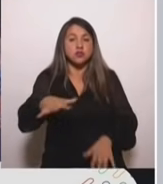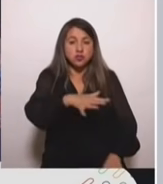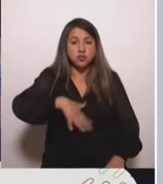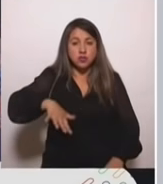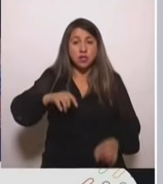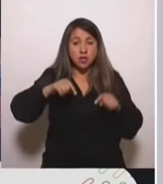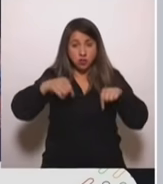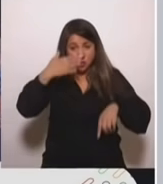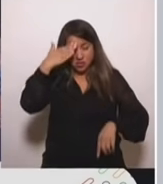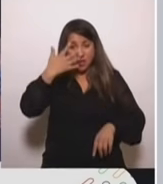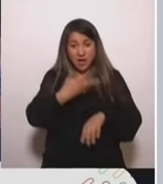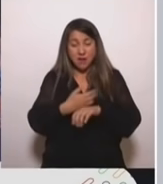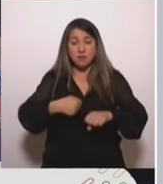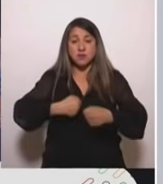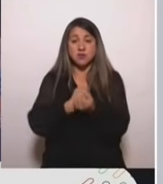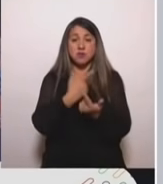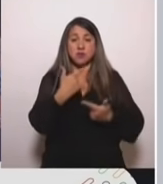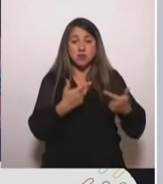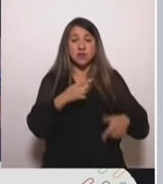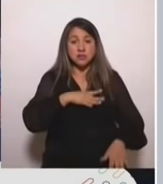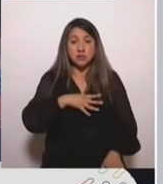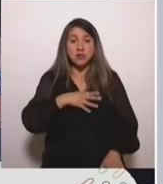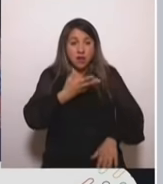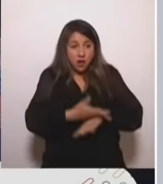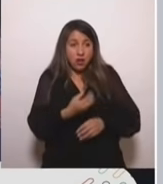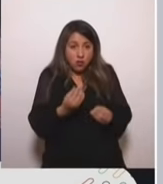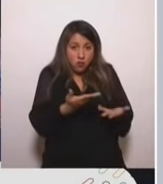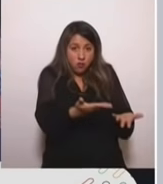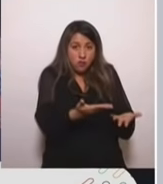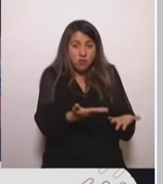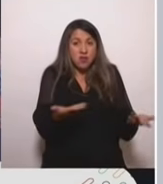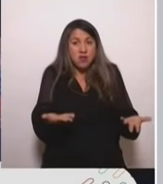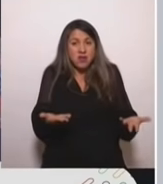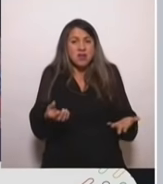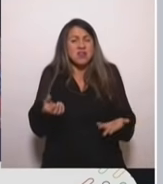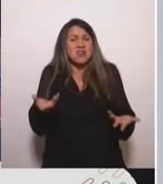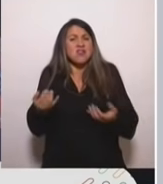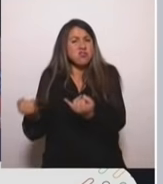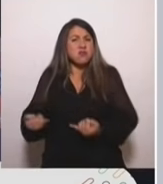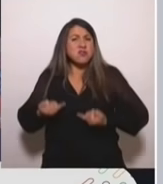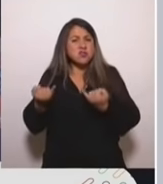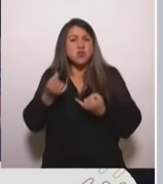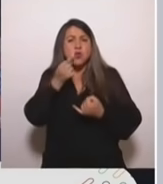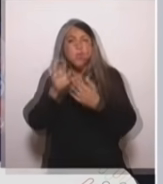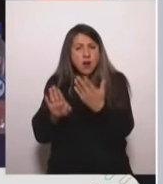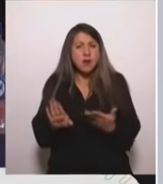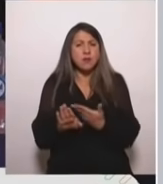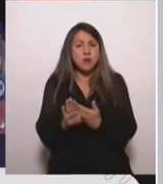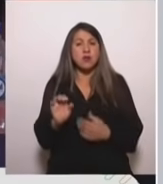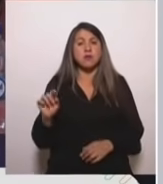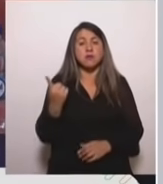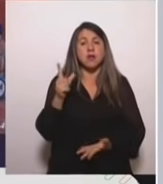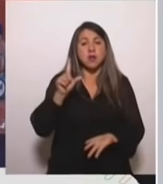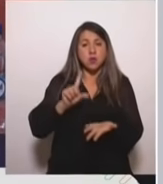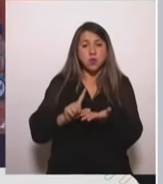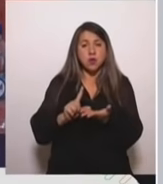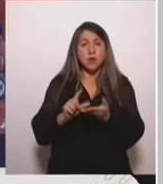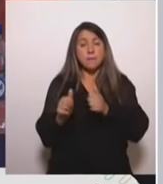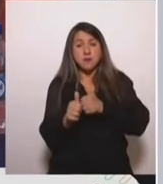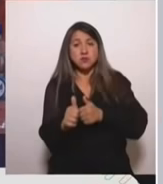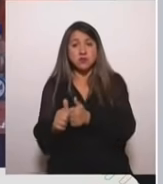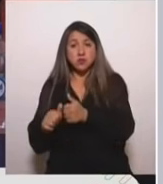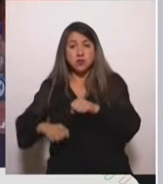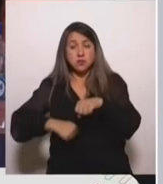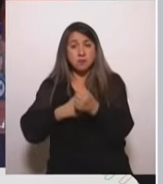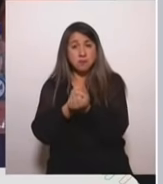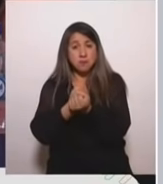presentado? A ver, es verdad que el estallido social de octubre de 2019